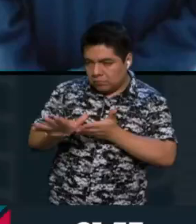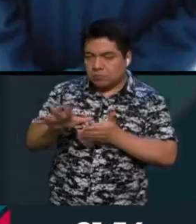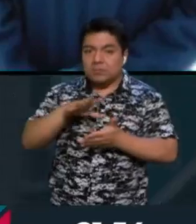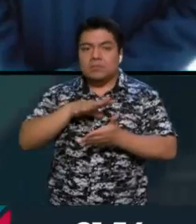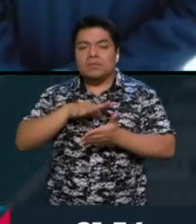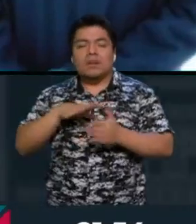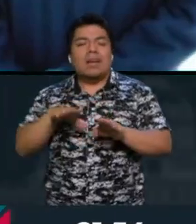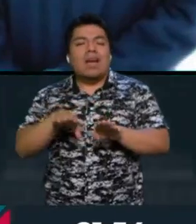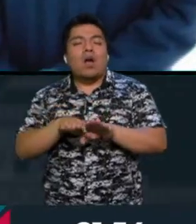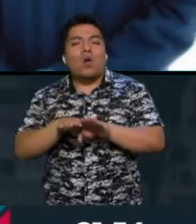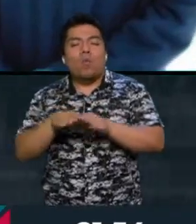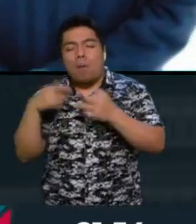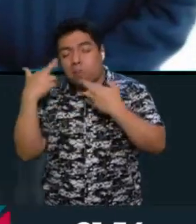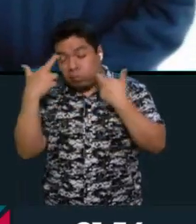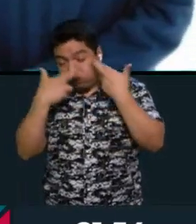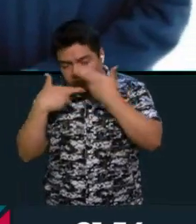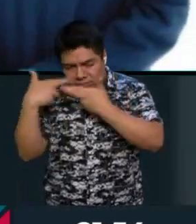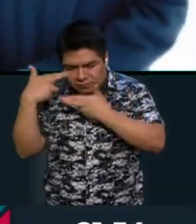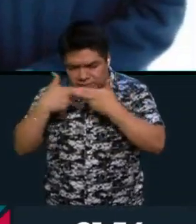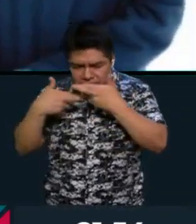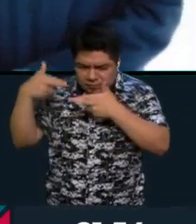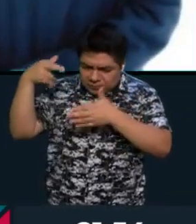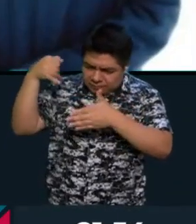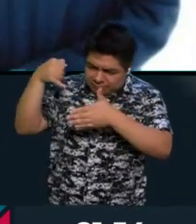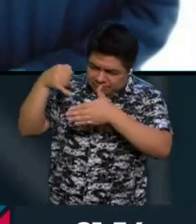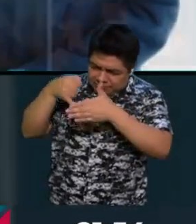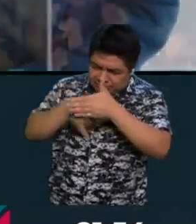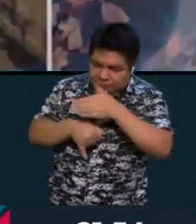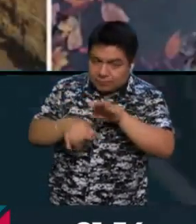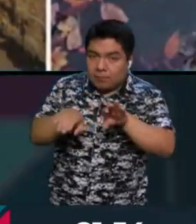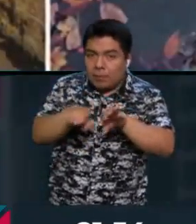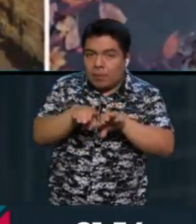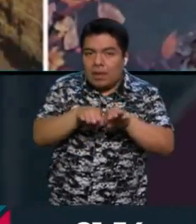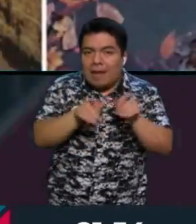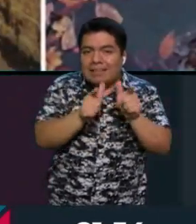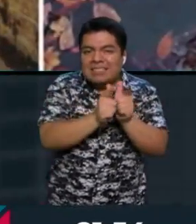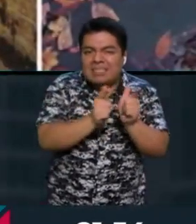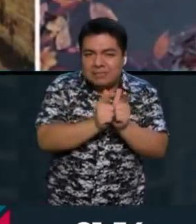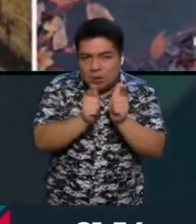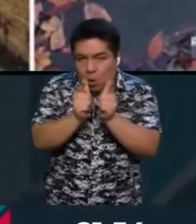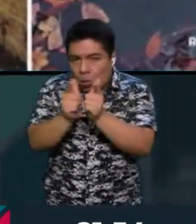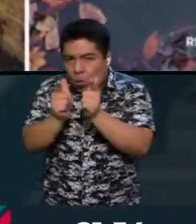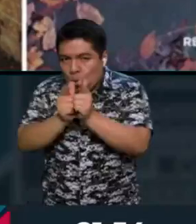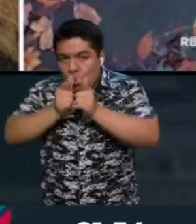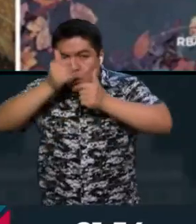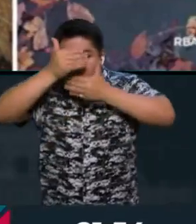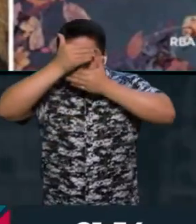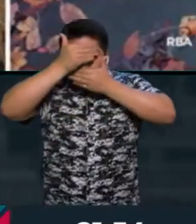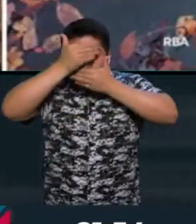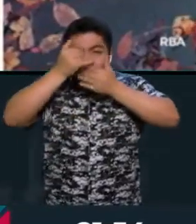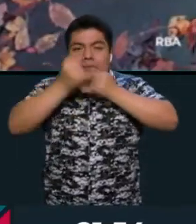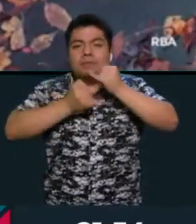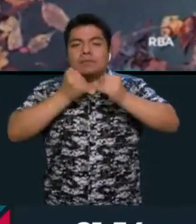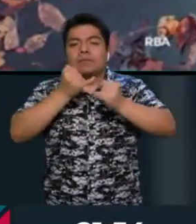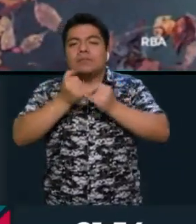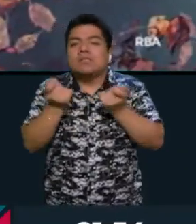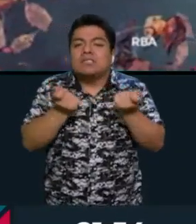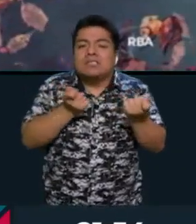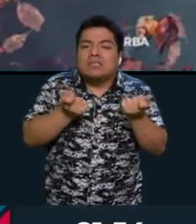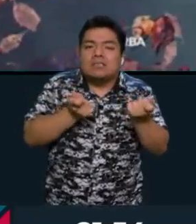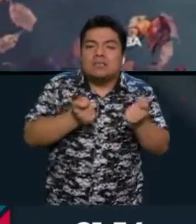muy interesante de cómo operan estos grupos terroristas internacionales y a qué intereses responden,